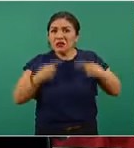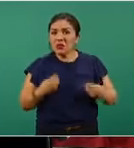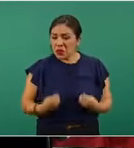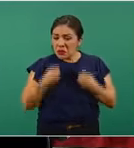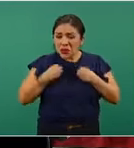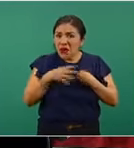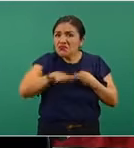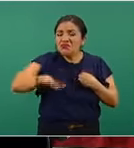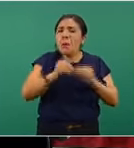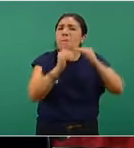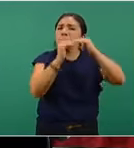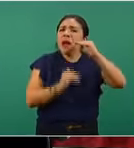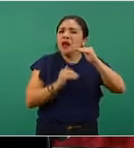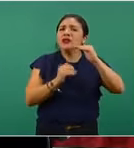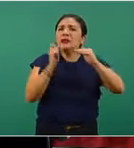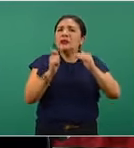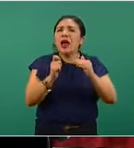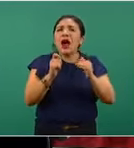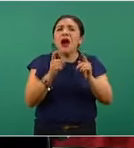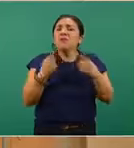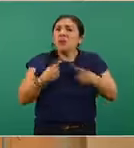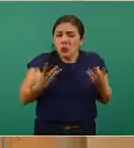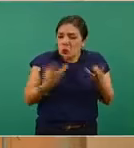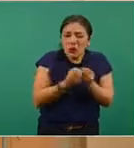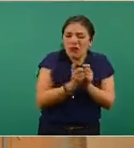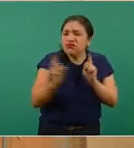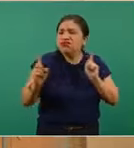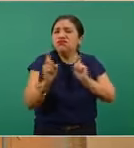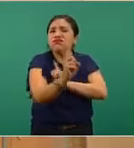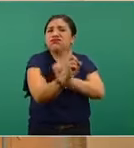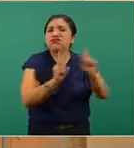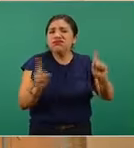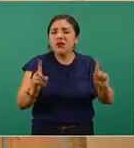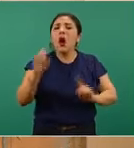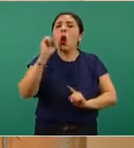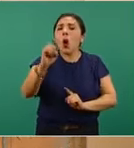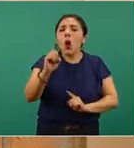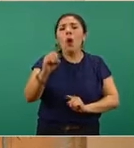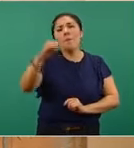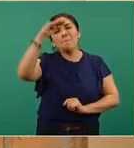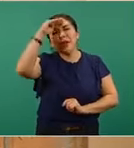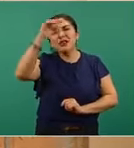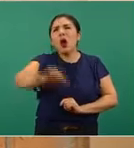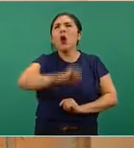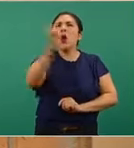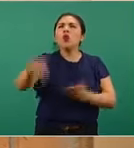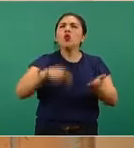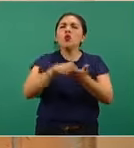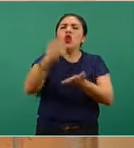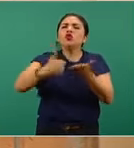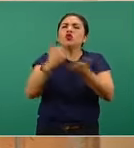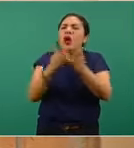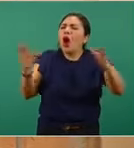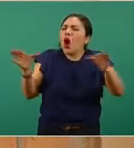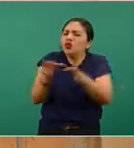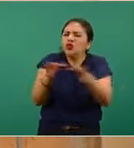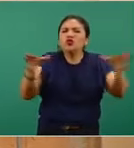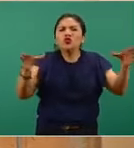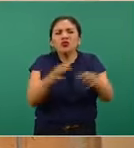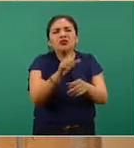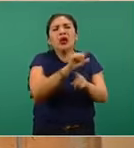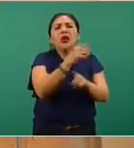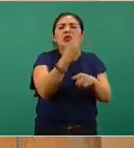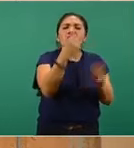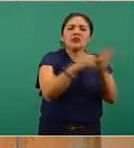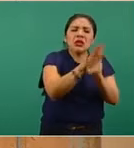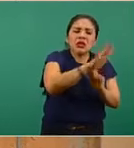habitantes, que se encuentran distantes unos de otros. Luego pensemos también en pequeños asentamientos urbanos de 2.500 a